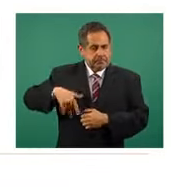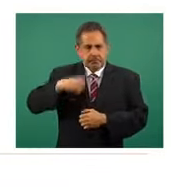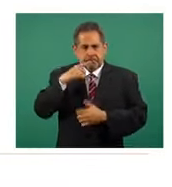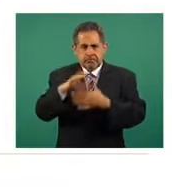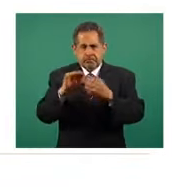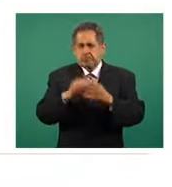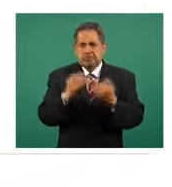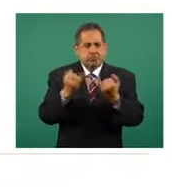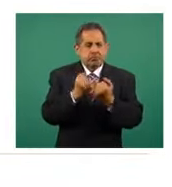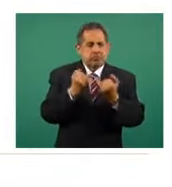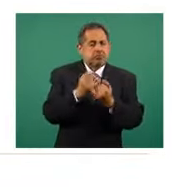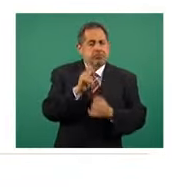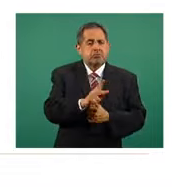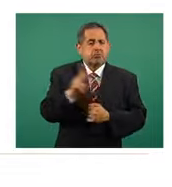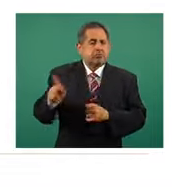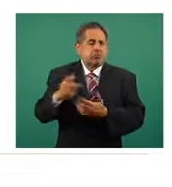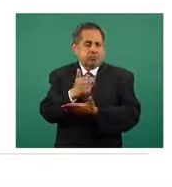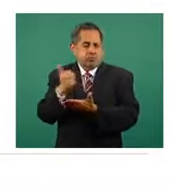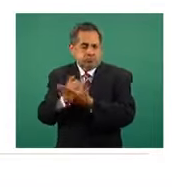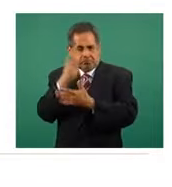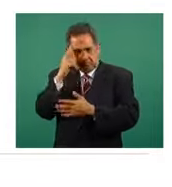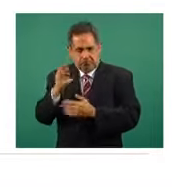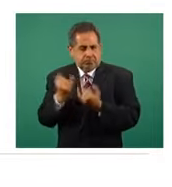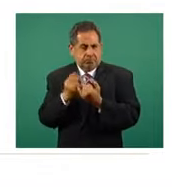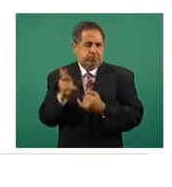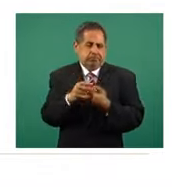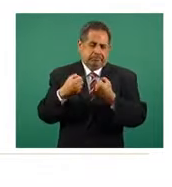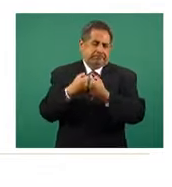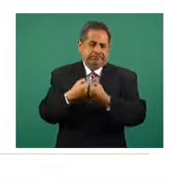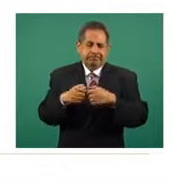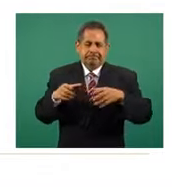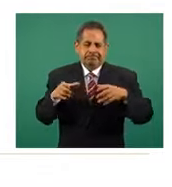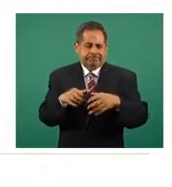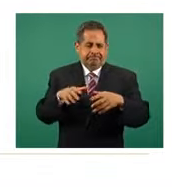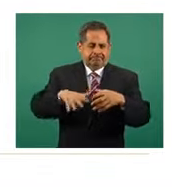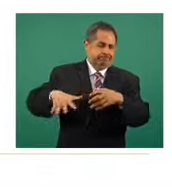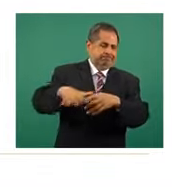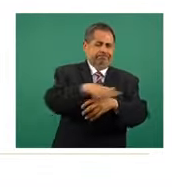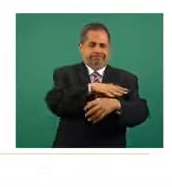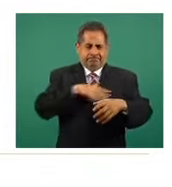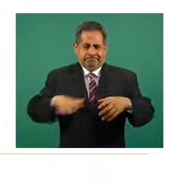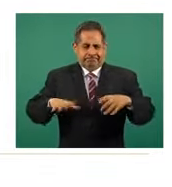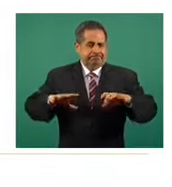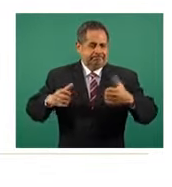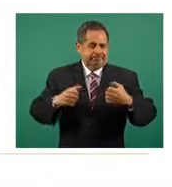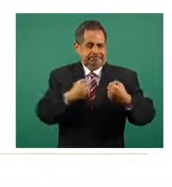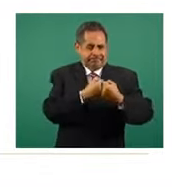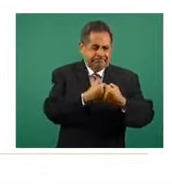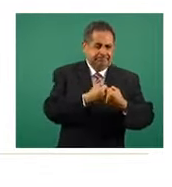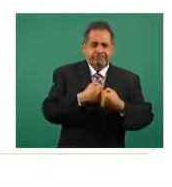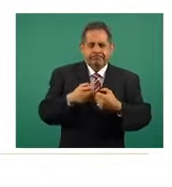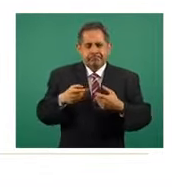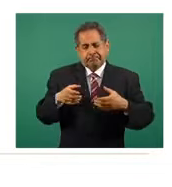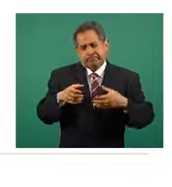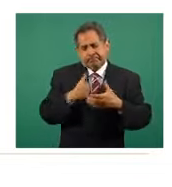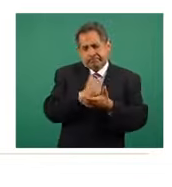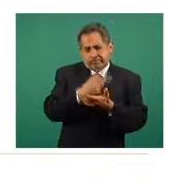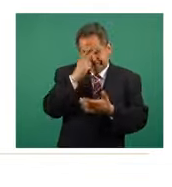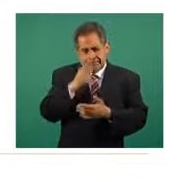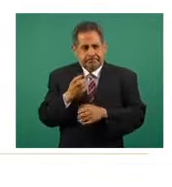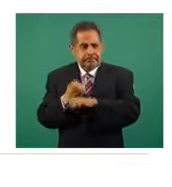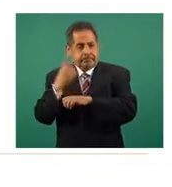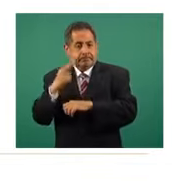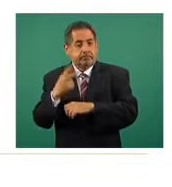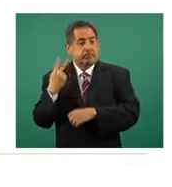muy semejante a Ciudad de México, por razones obvias, es la zona conurbada del Valle de México y tenemos estas